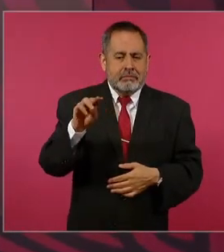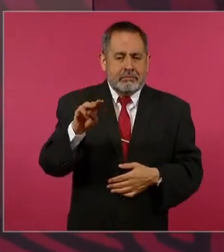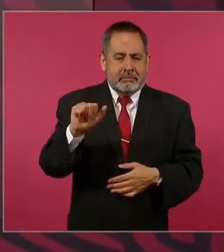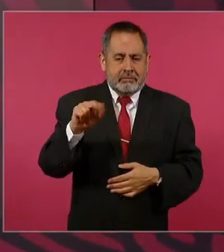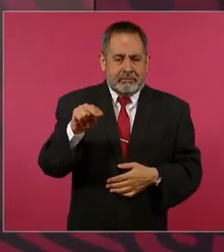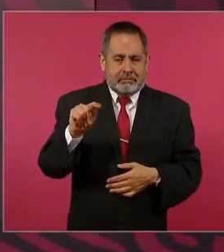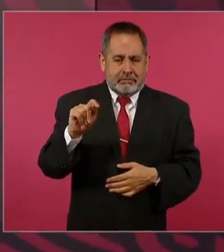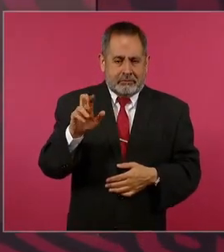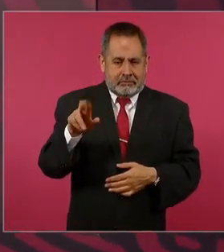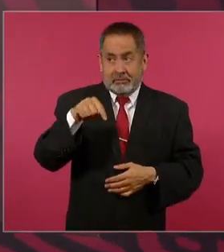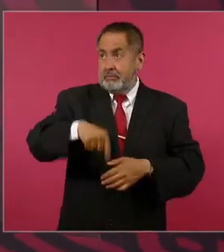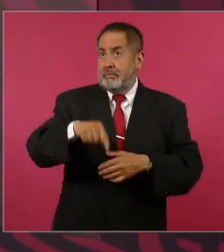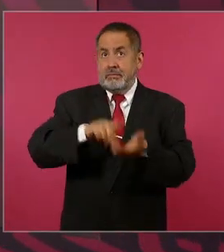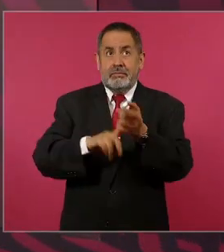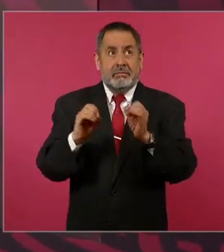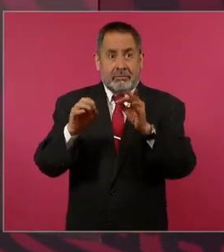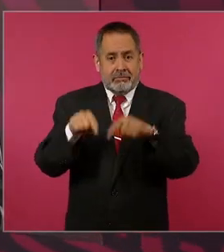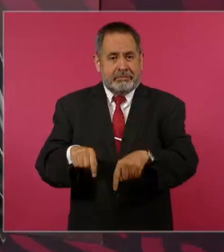aquí,